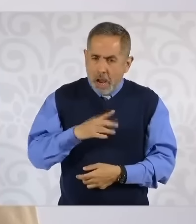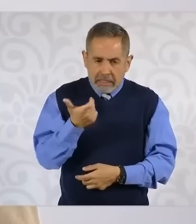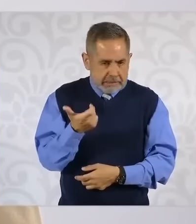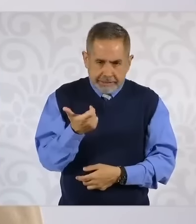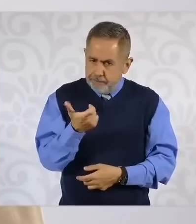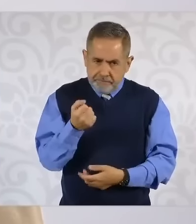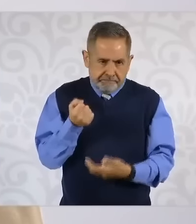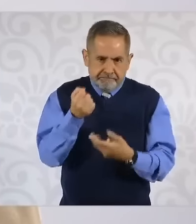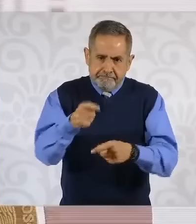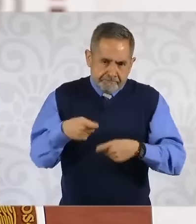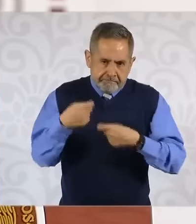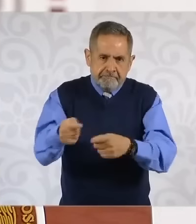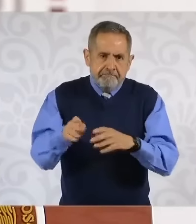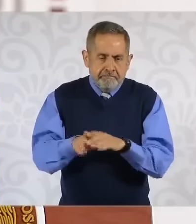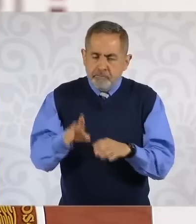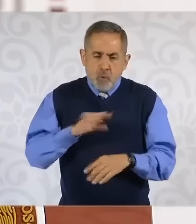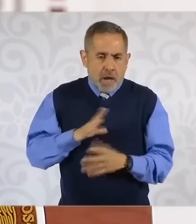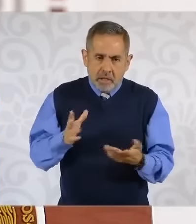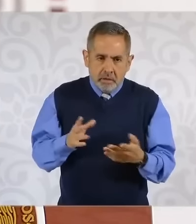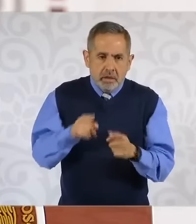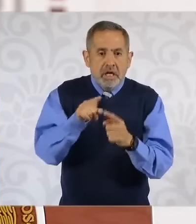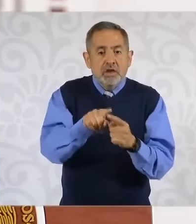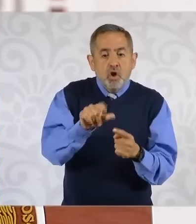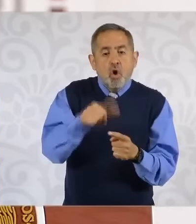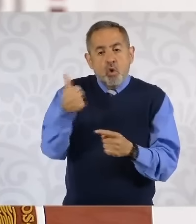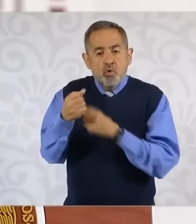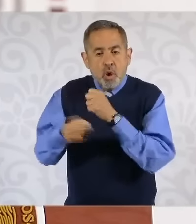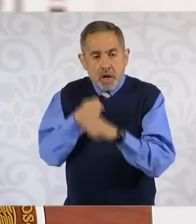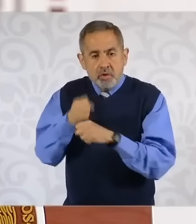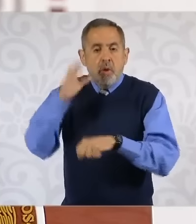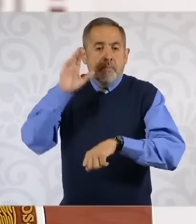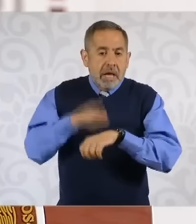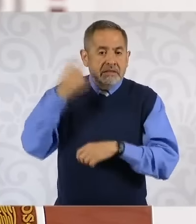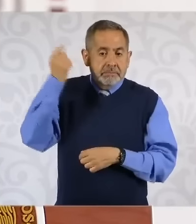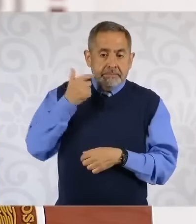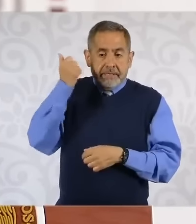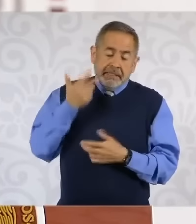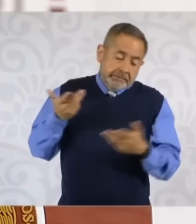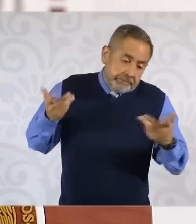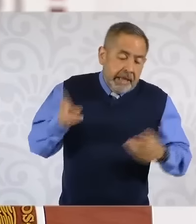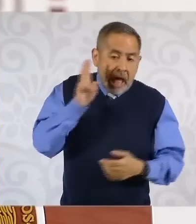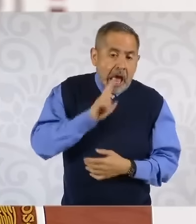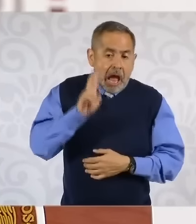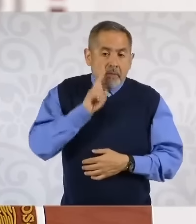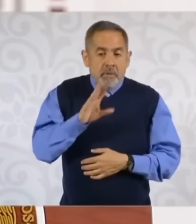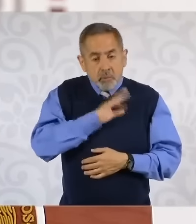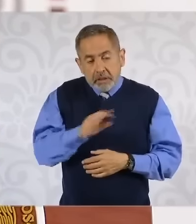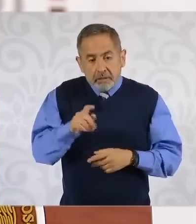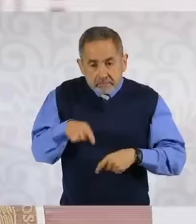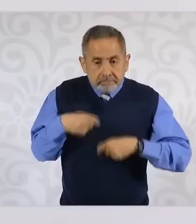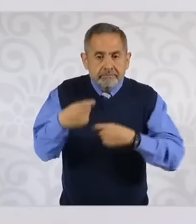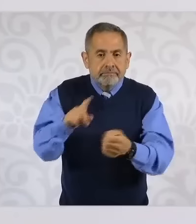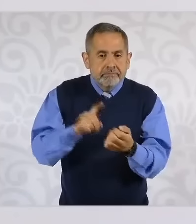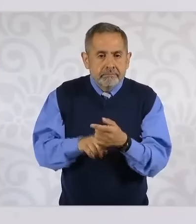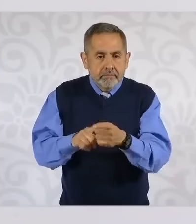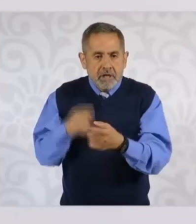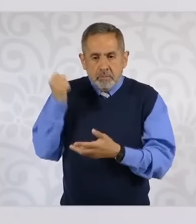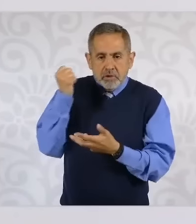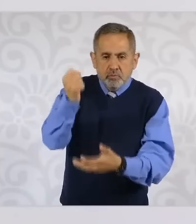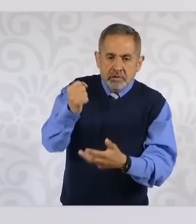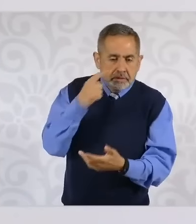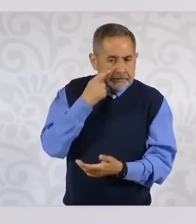Es otra ampliación de otro año completo de beca. Vamos a ver si hay posibilidades en el